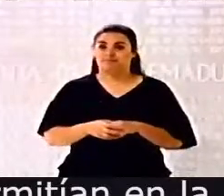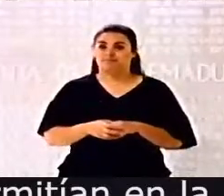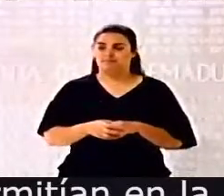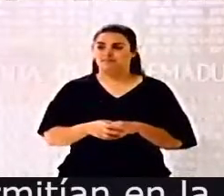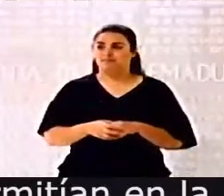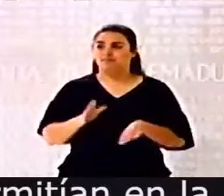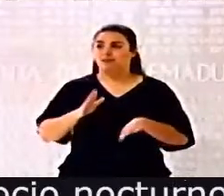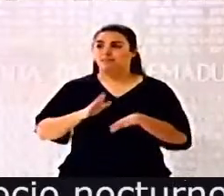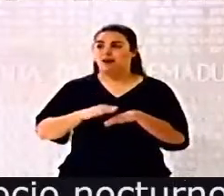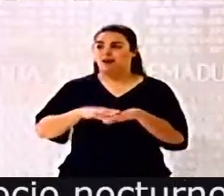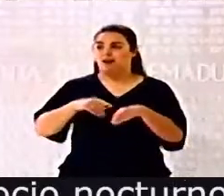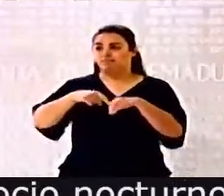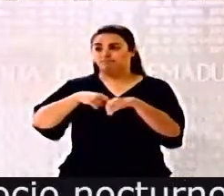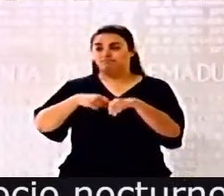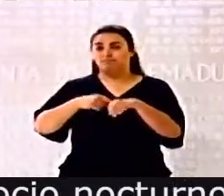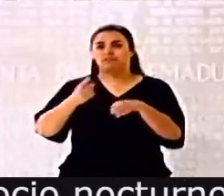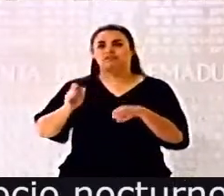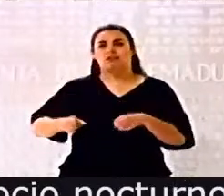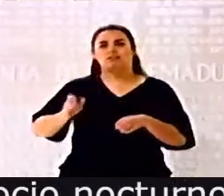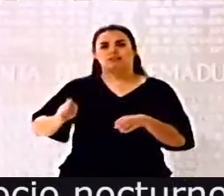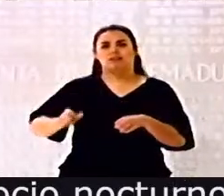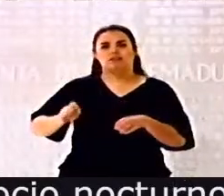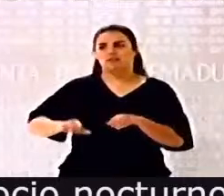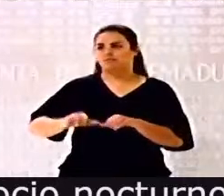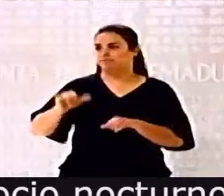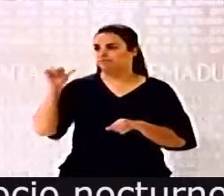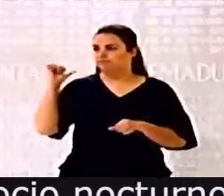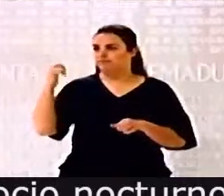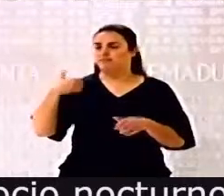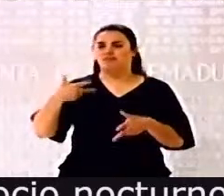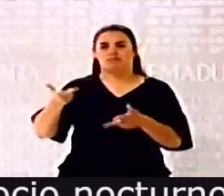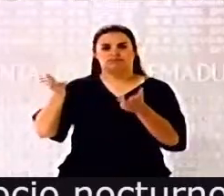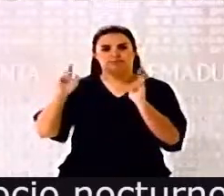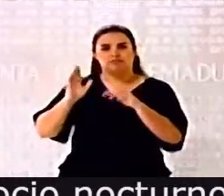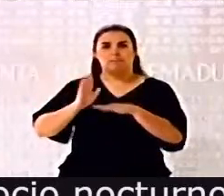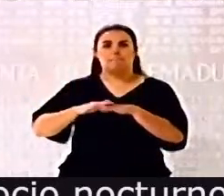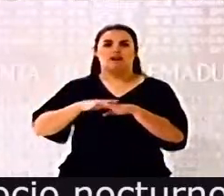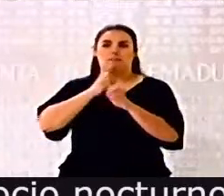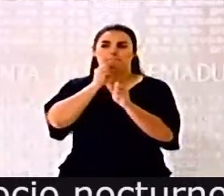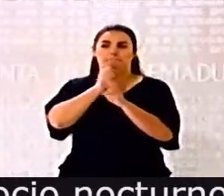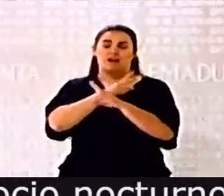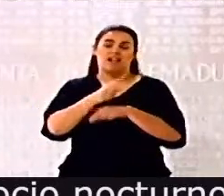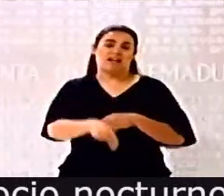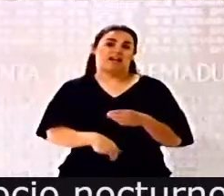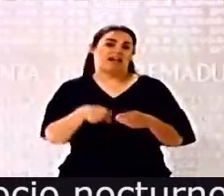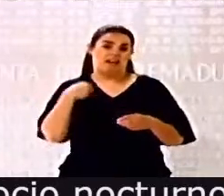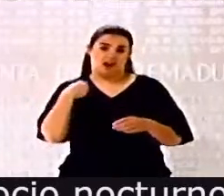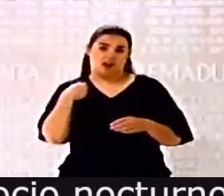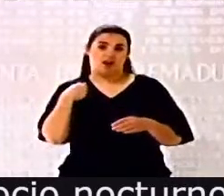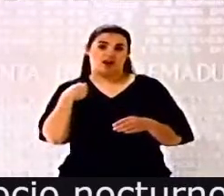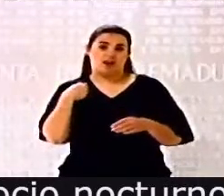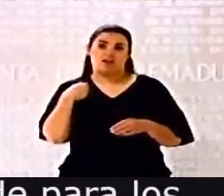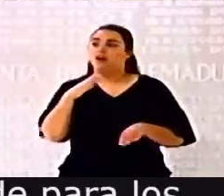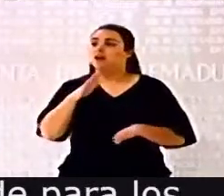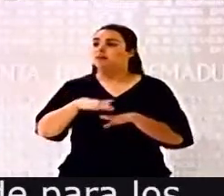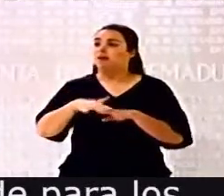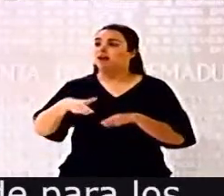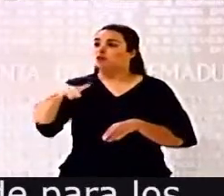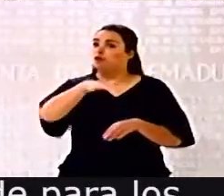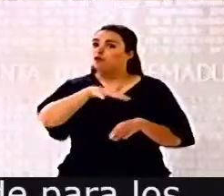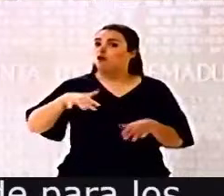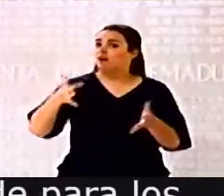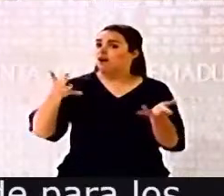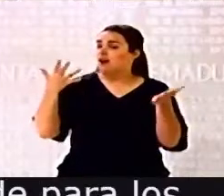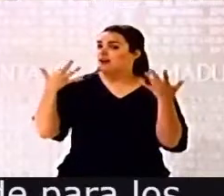el aforo que habitualmente está concedido para los bares en general y para los espacios al aire